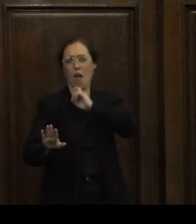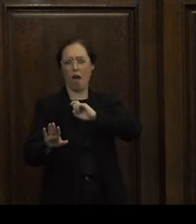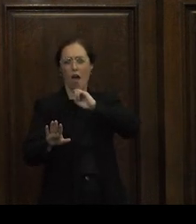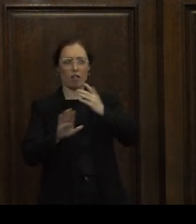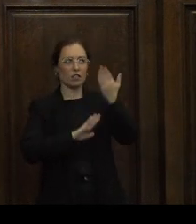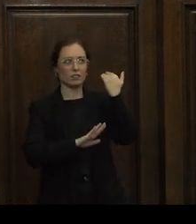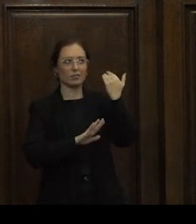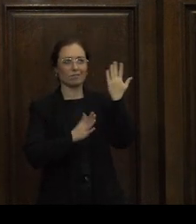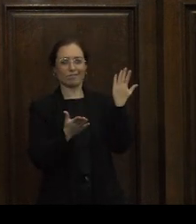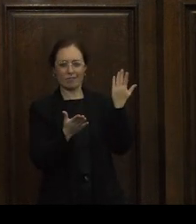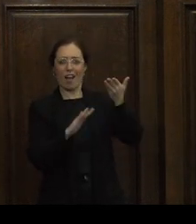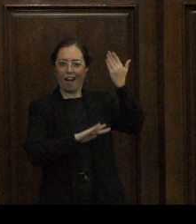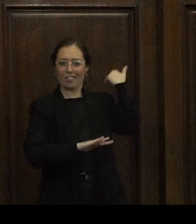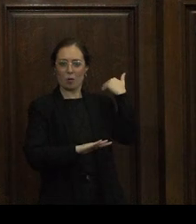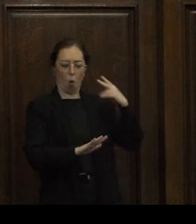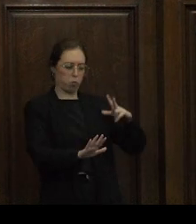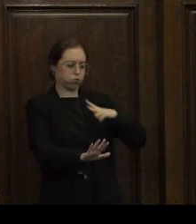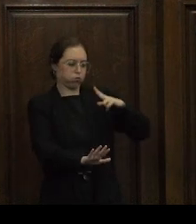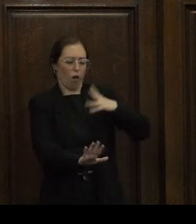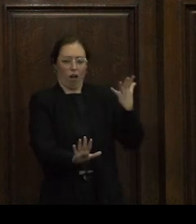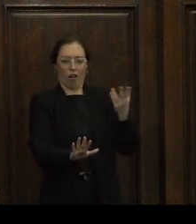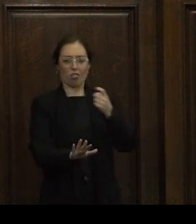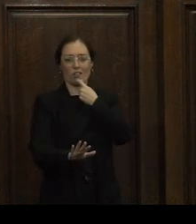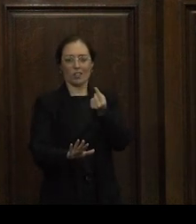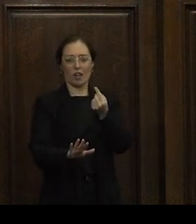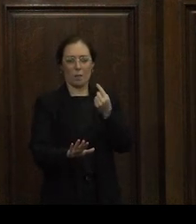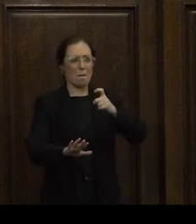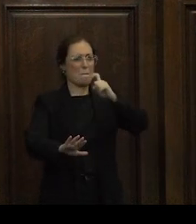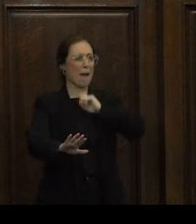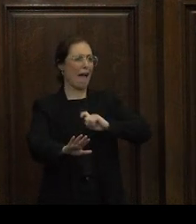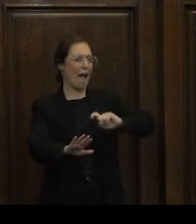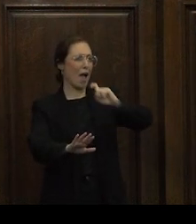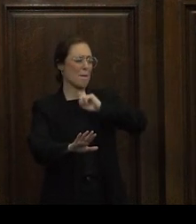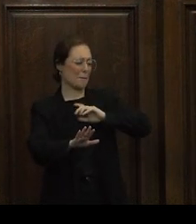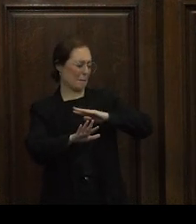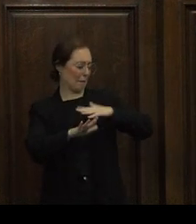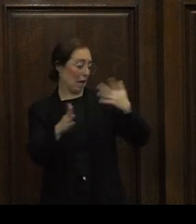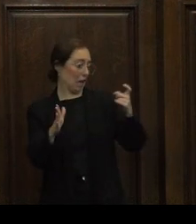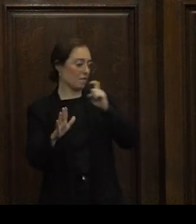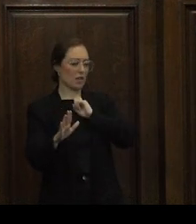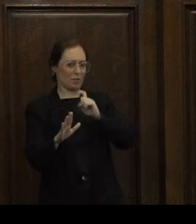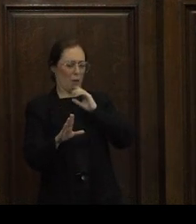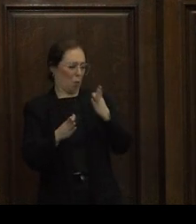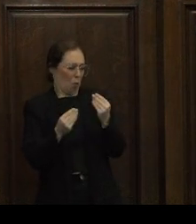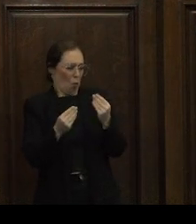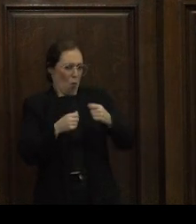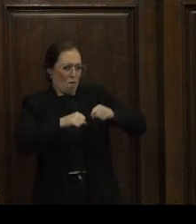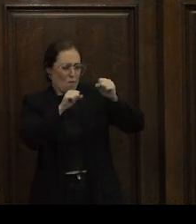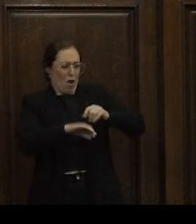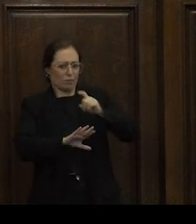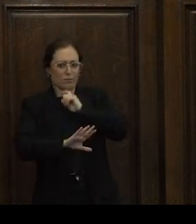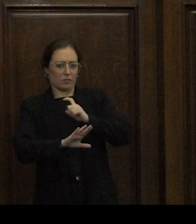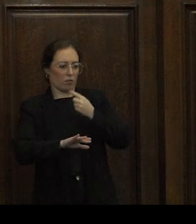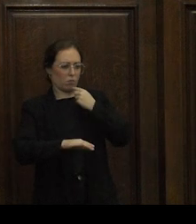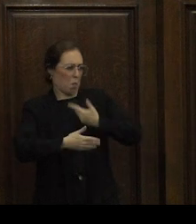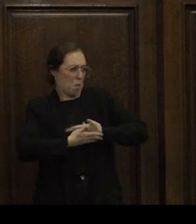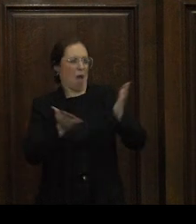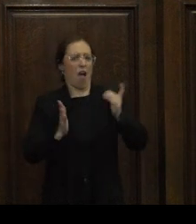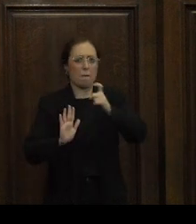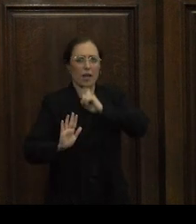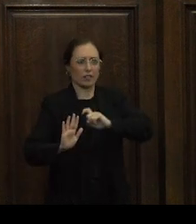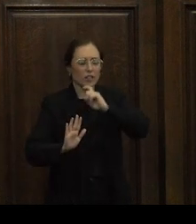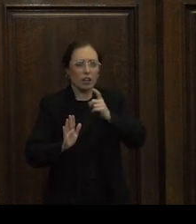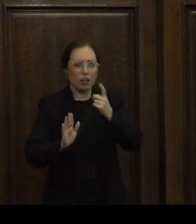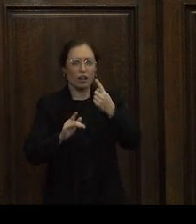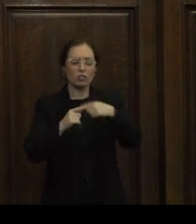una expresión bien burguesa, ¿no? Escandalizada. Mentía descaradamente, ¿no? Sin vergüenza, sin pudores, con